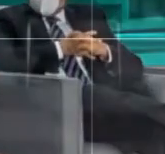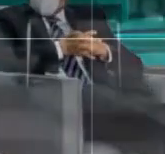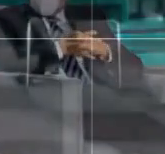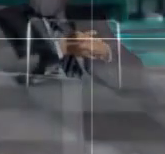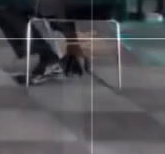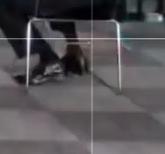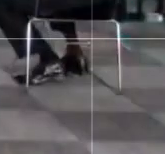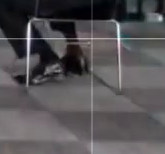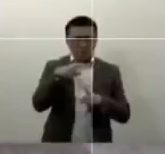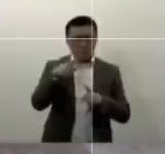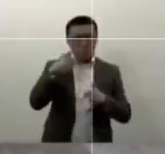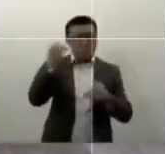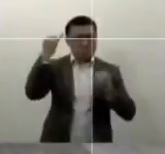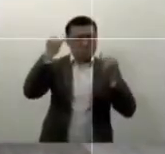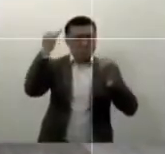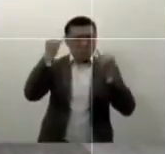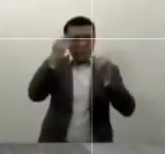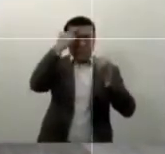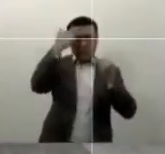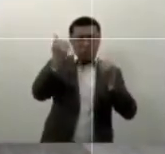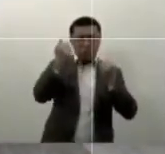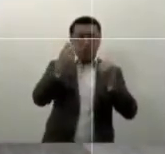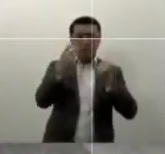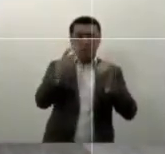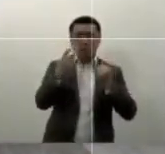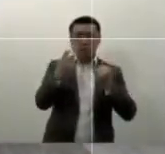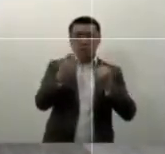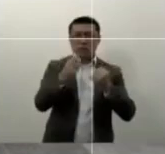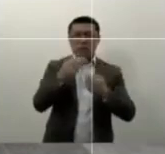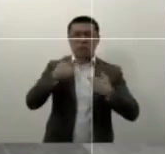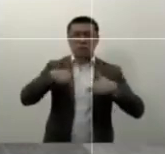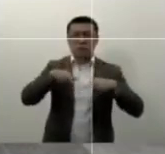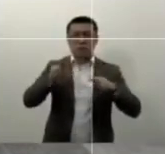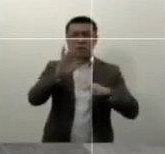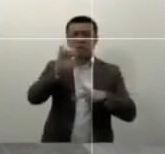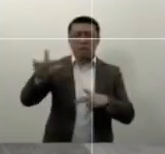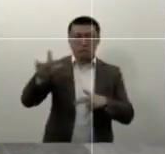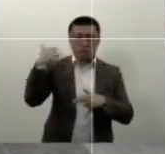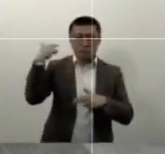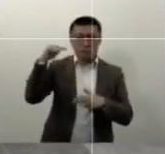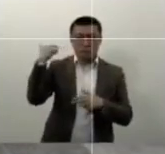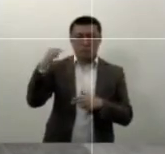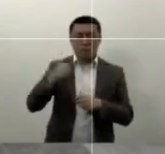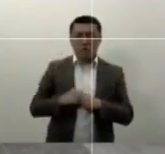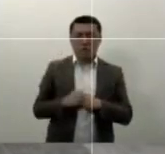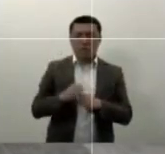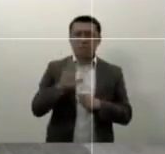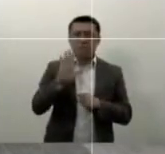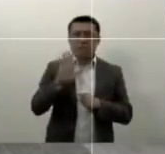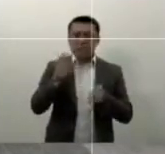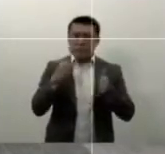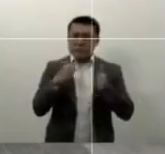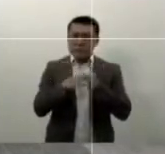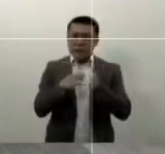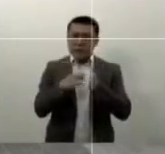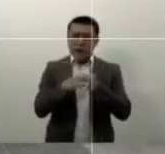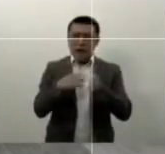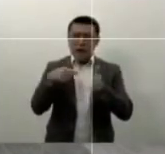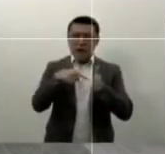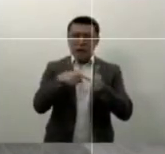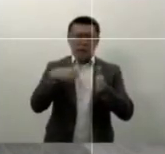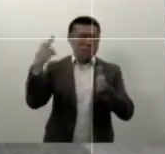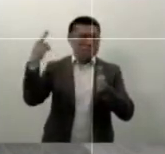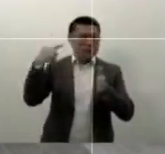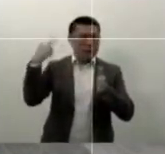de la razón. Eso representa también la Feria Internacional del Libro de Guadalajara, una caja de resonancia que no se puede